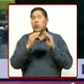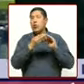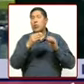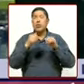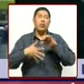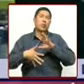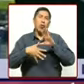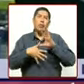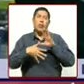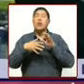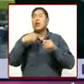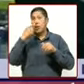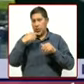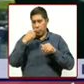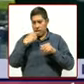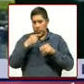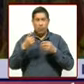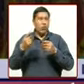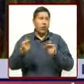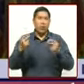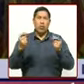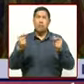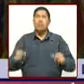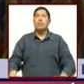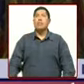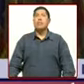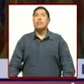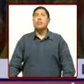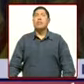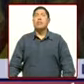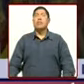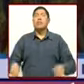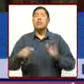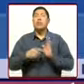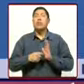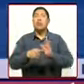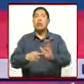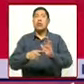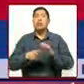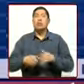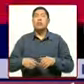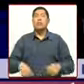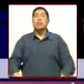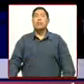americana que se ha manifestado de manera inmediata. El orden que puedan presentar a los dos miembros.